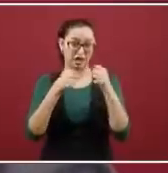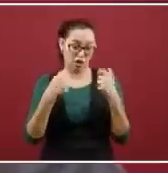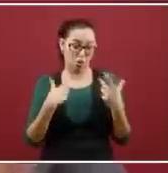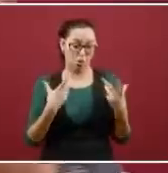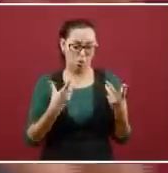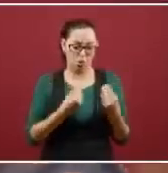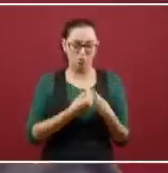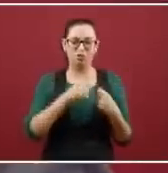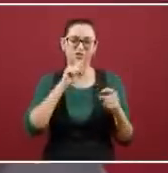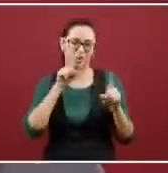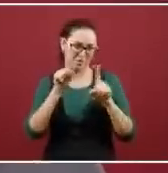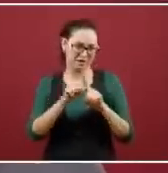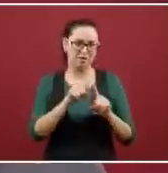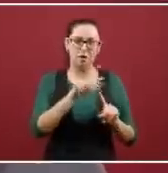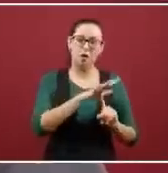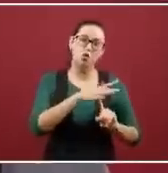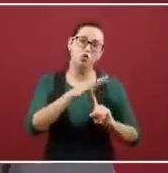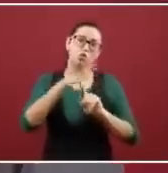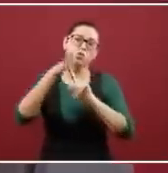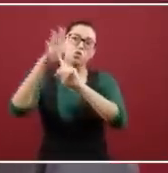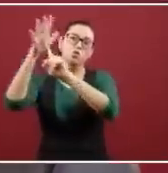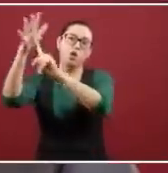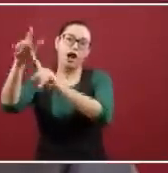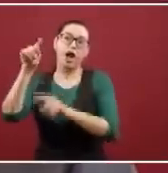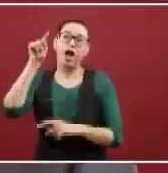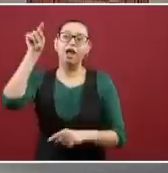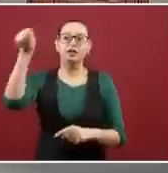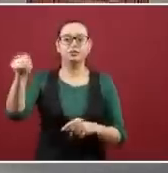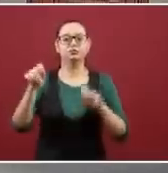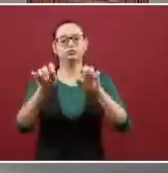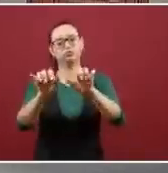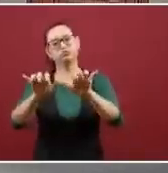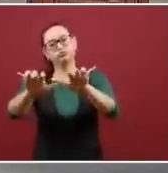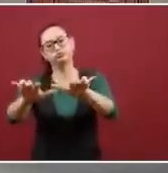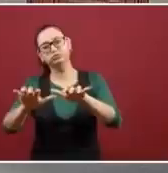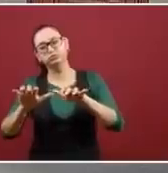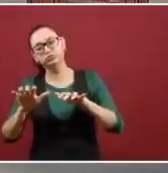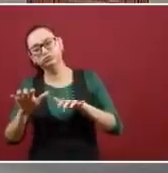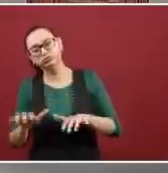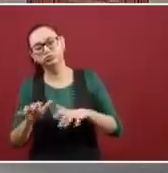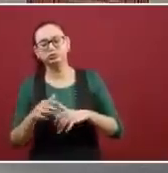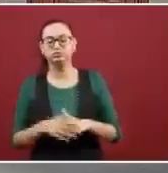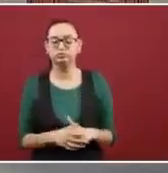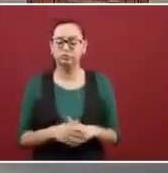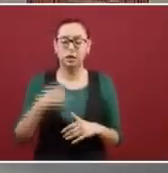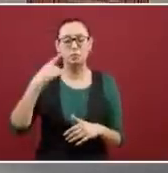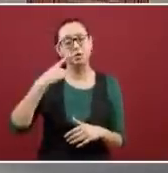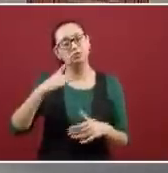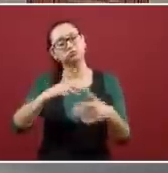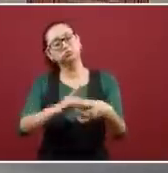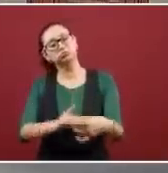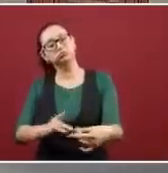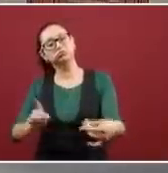se difundía, ¿no?, de que se iba a